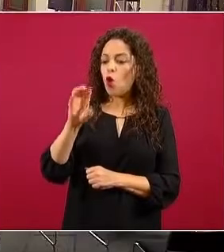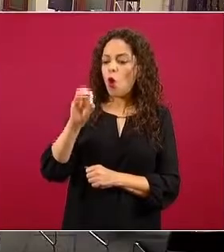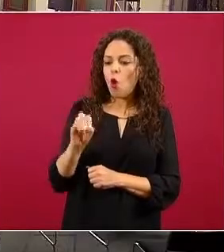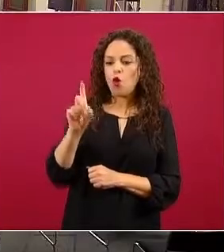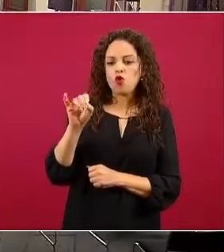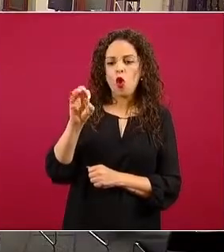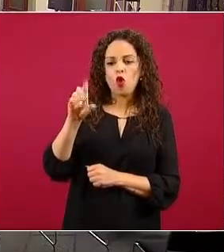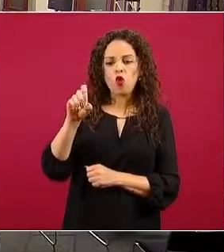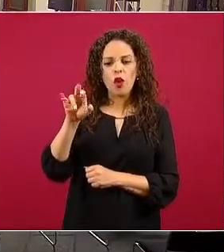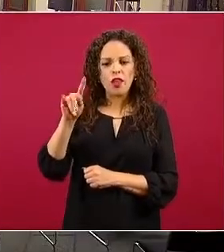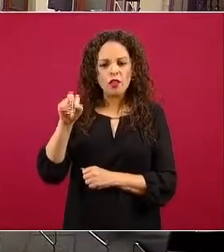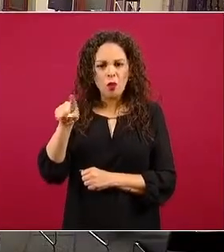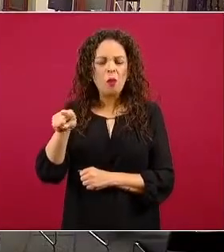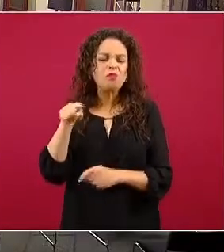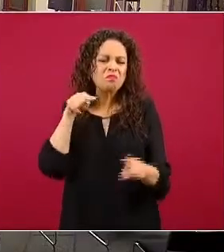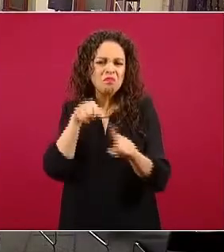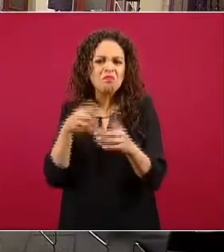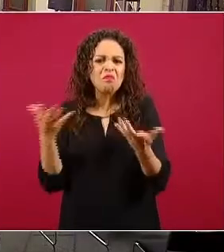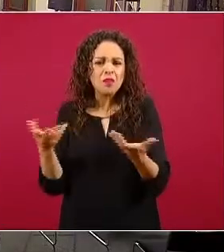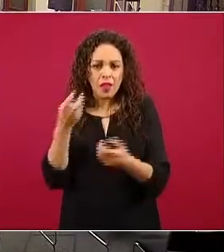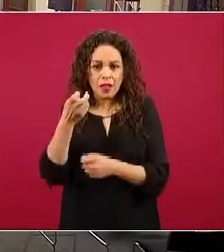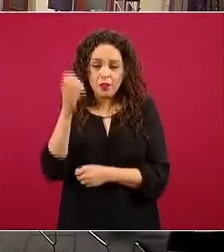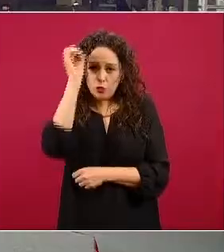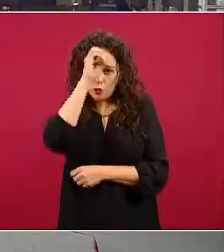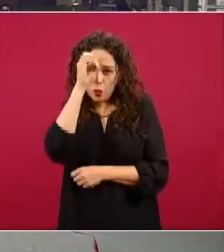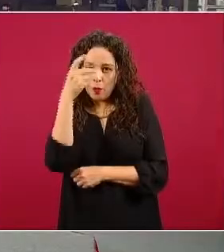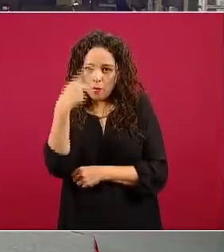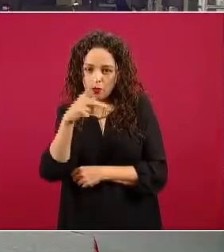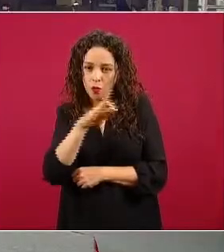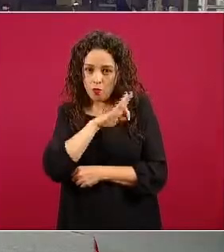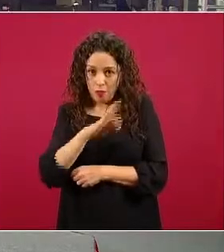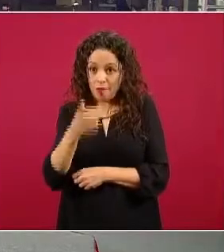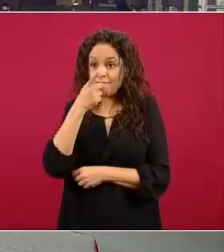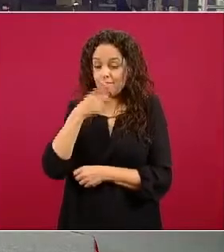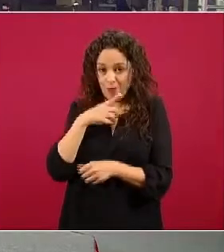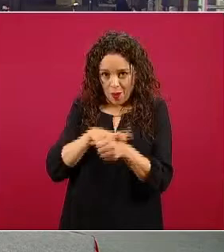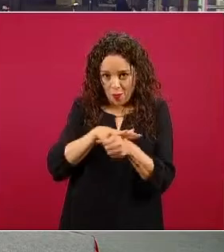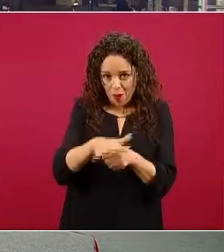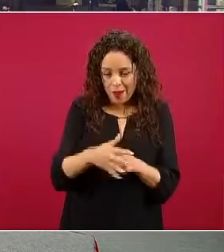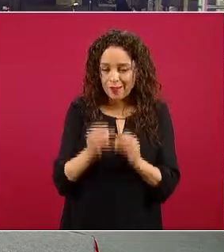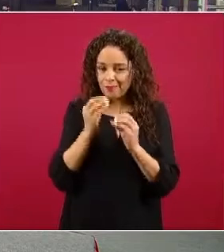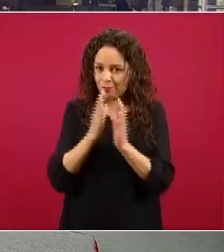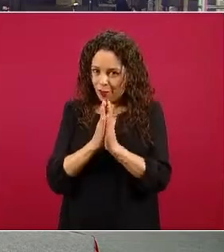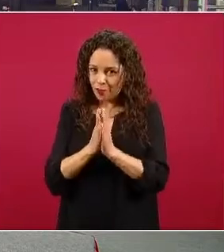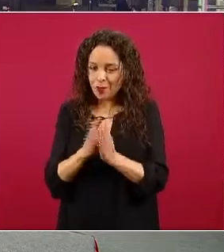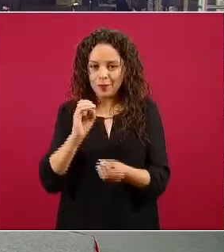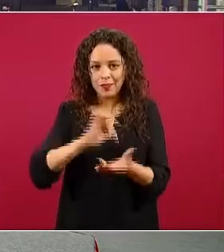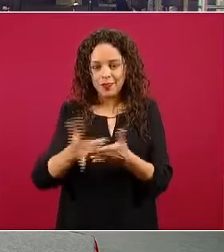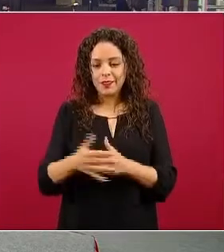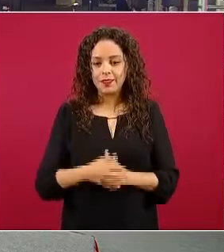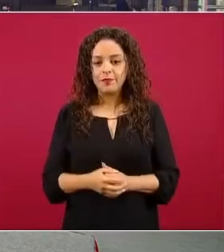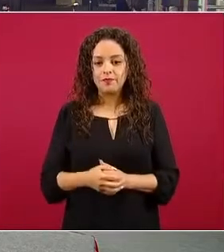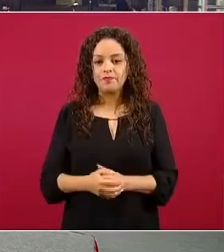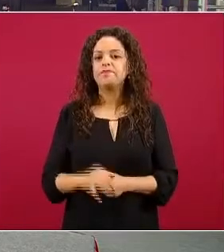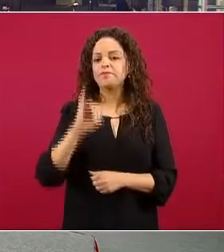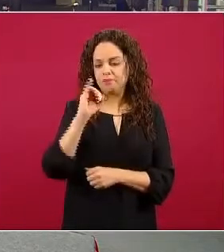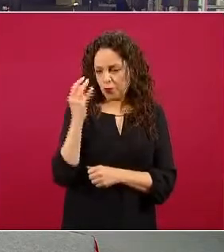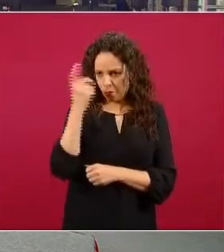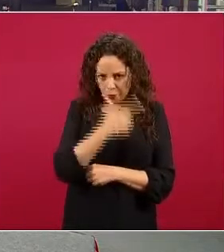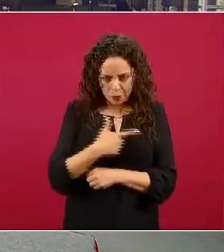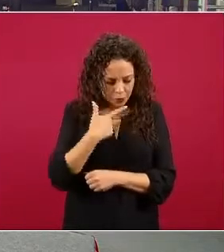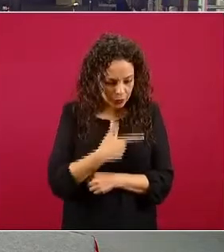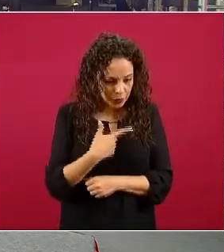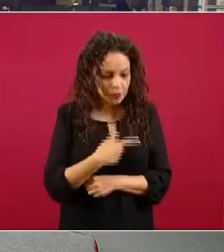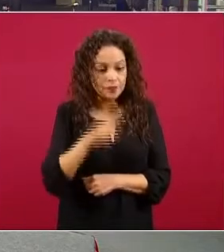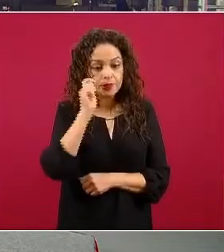nos pudiera decir al respecto de esto? Muchas gracias. Con todo gusto. Mira, las vacunas que se hacen